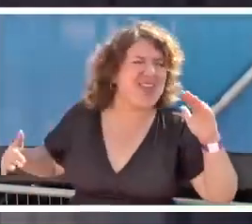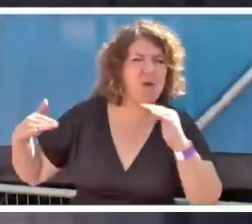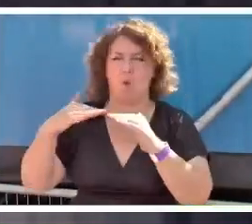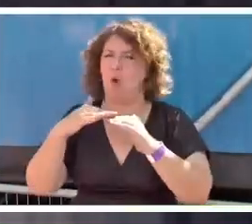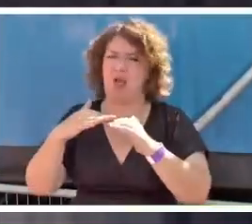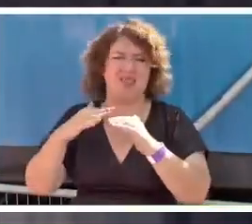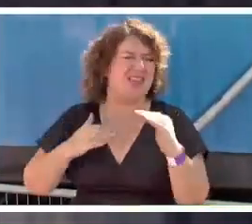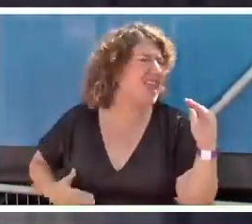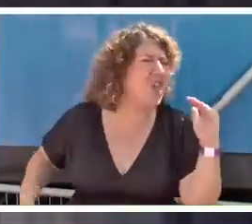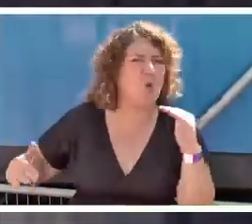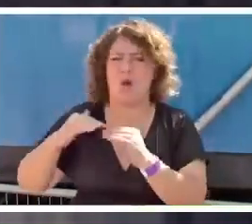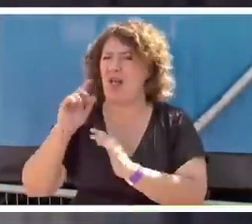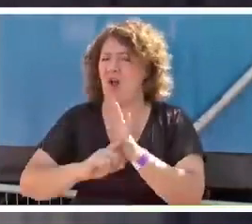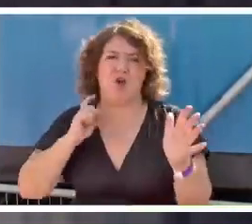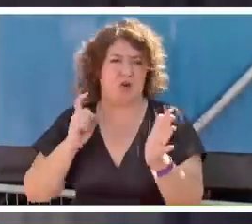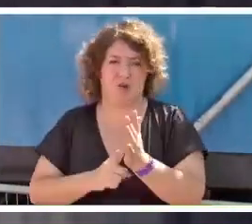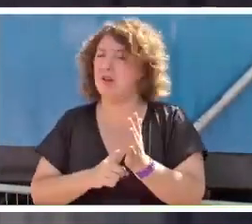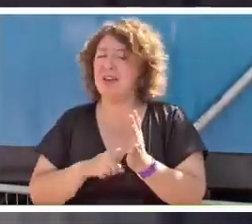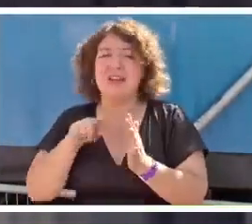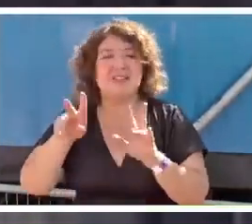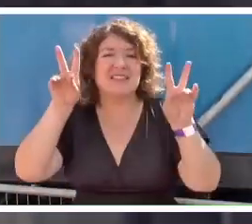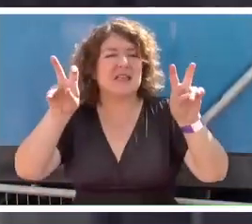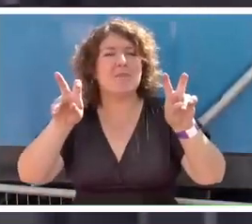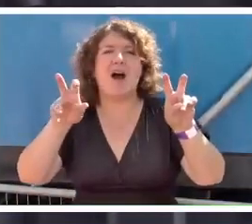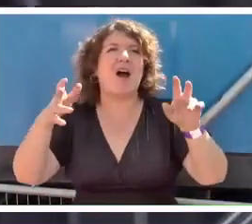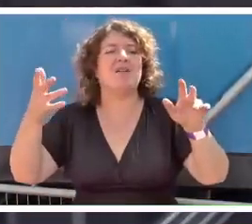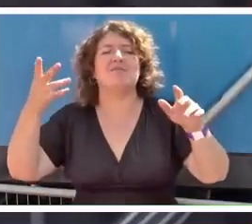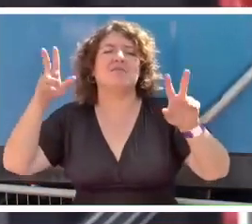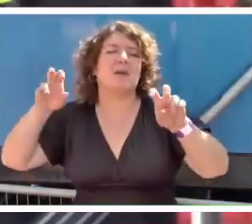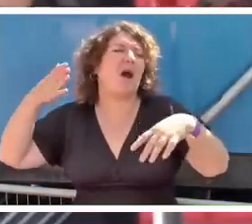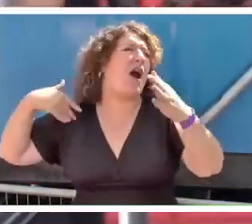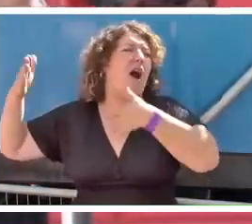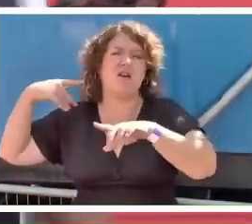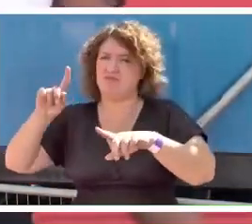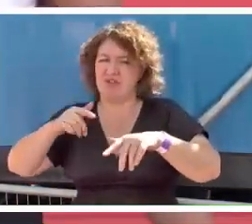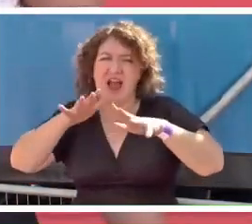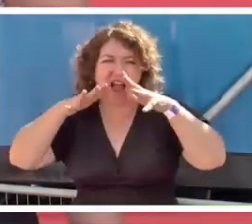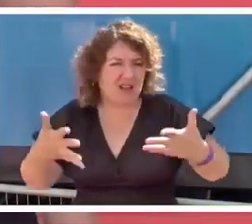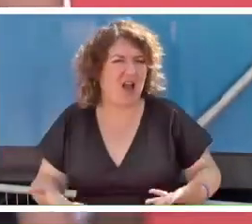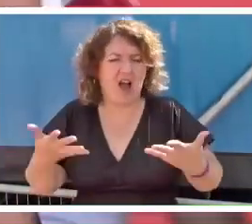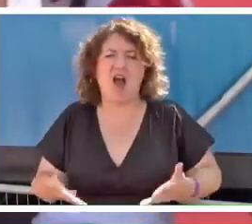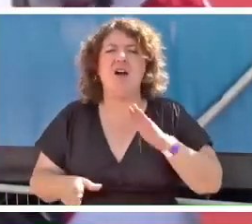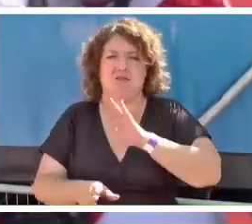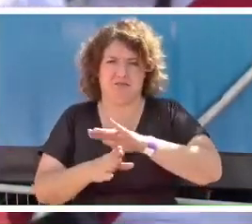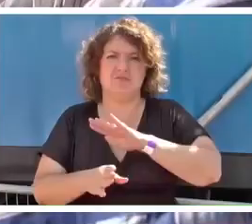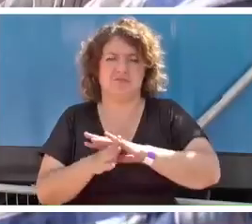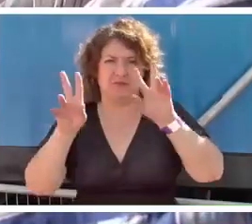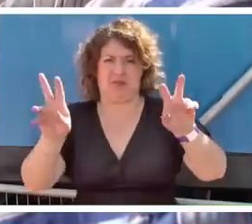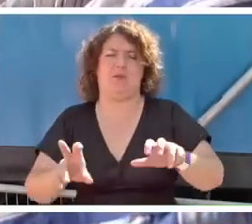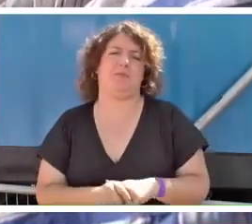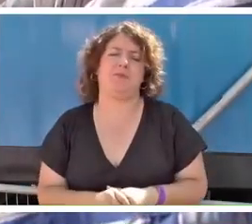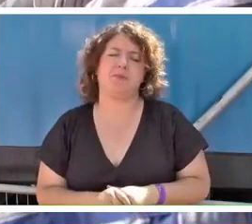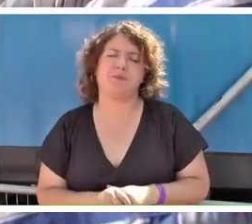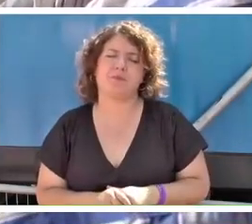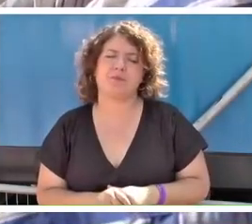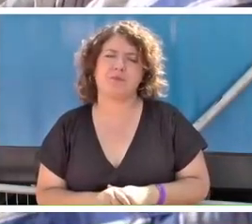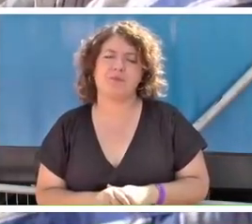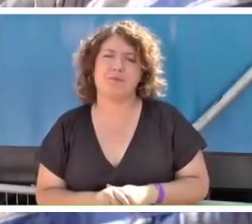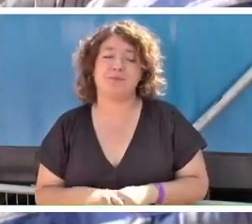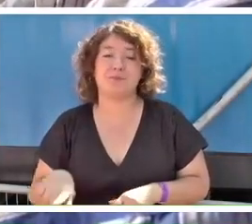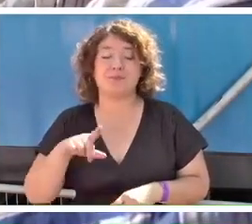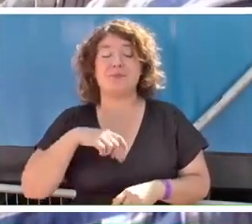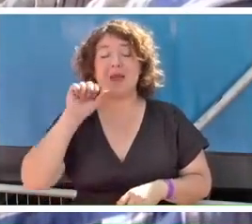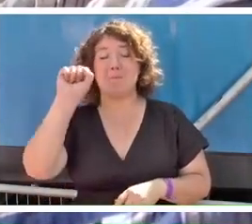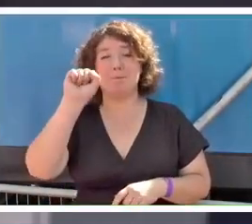esto es más actual que nunca. Y mirad, la historia del centenario del